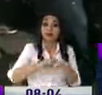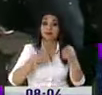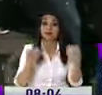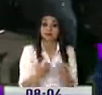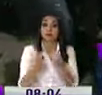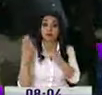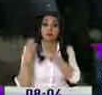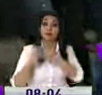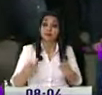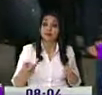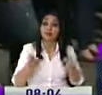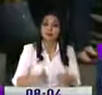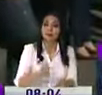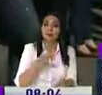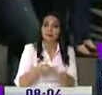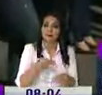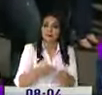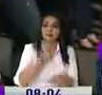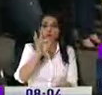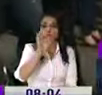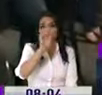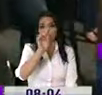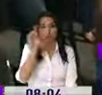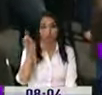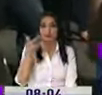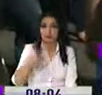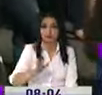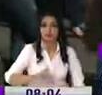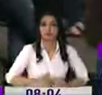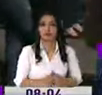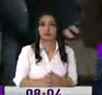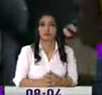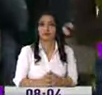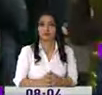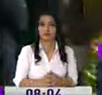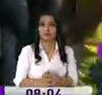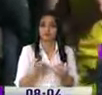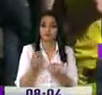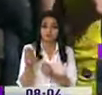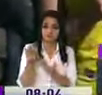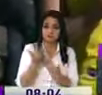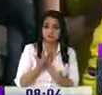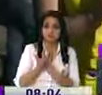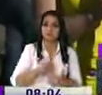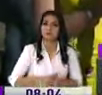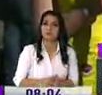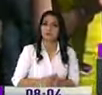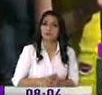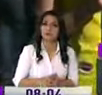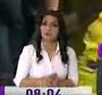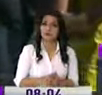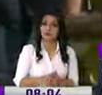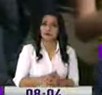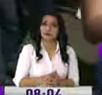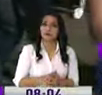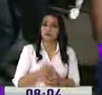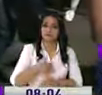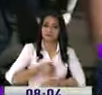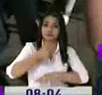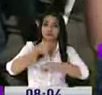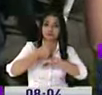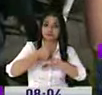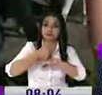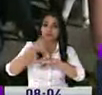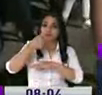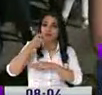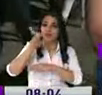está participando el ECU 911 y nosotros queremos conversar precisamente con el coronel Gerardo